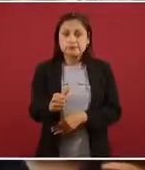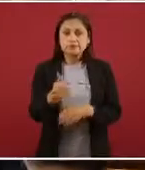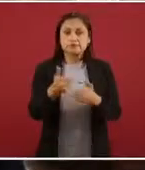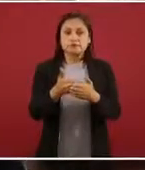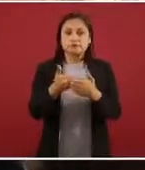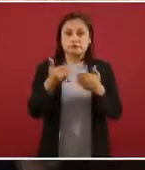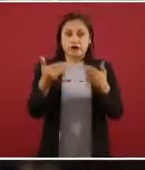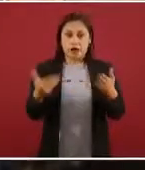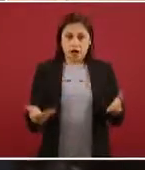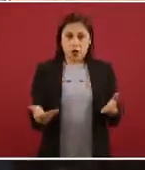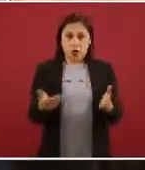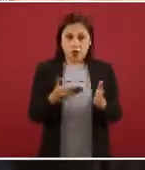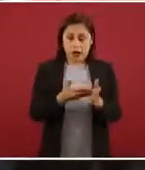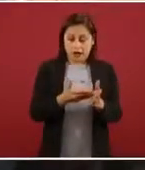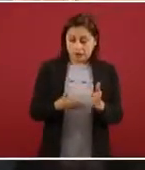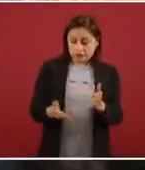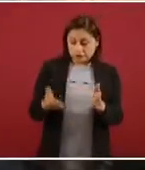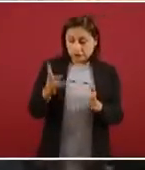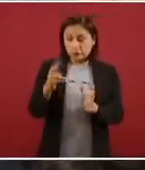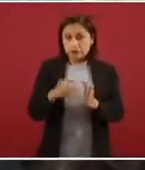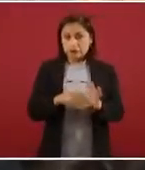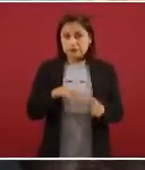de ahora